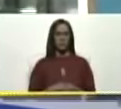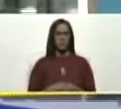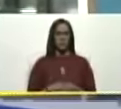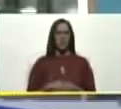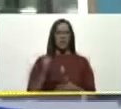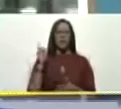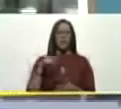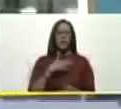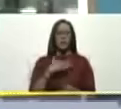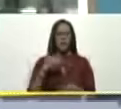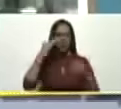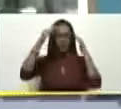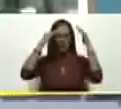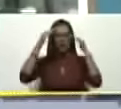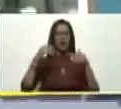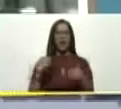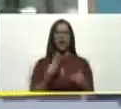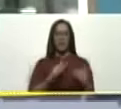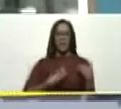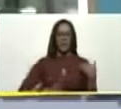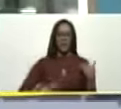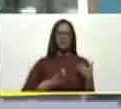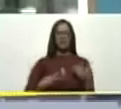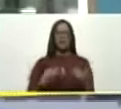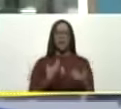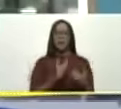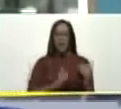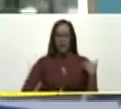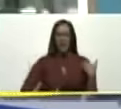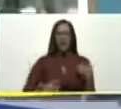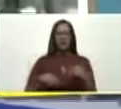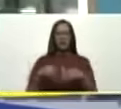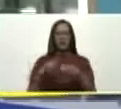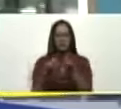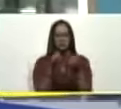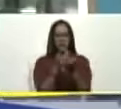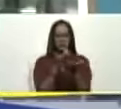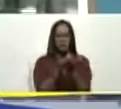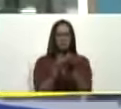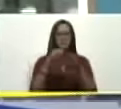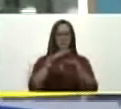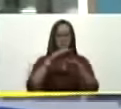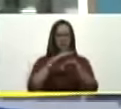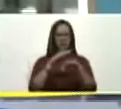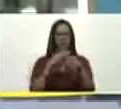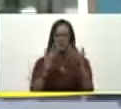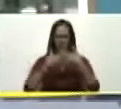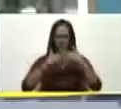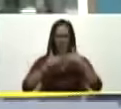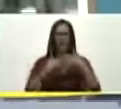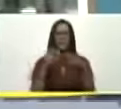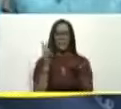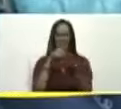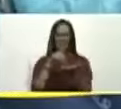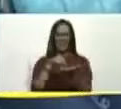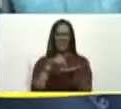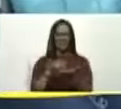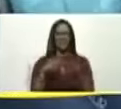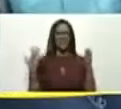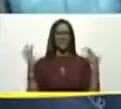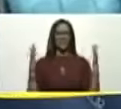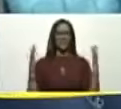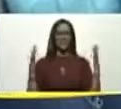También quiero saludar al vicepresidente de Economía, ministro de Industria, José Félix Rivas, presente.